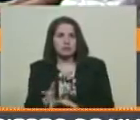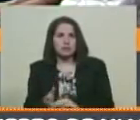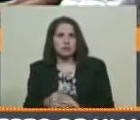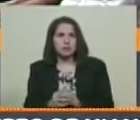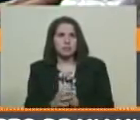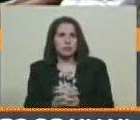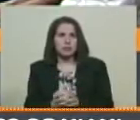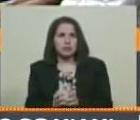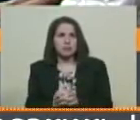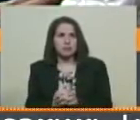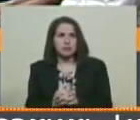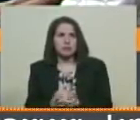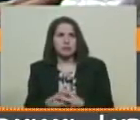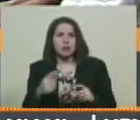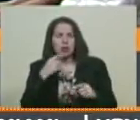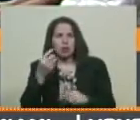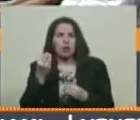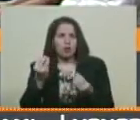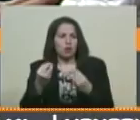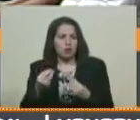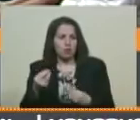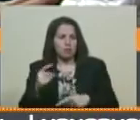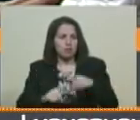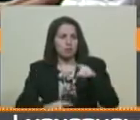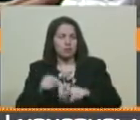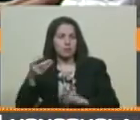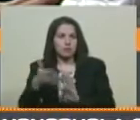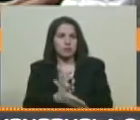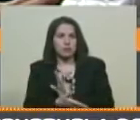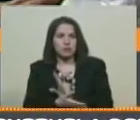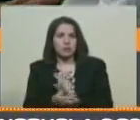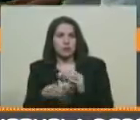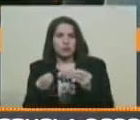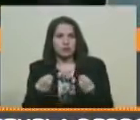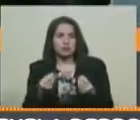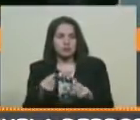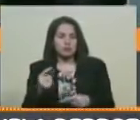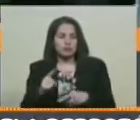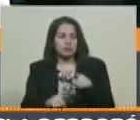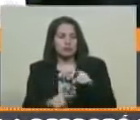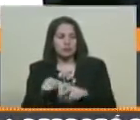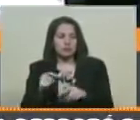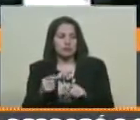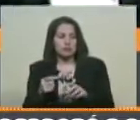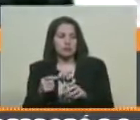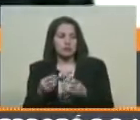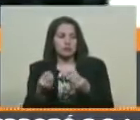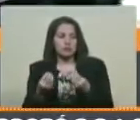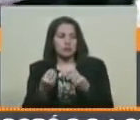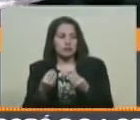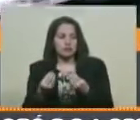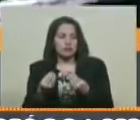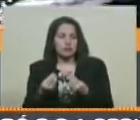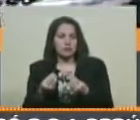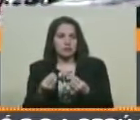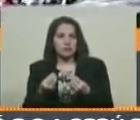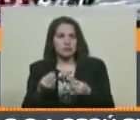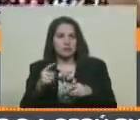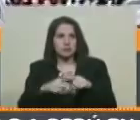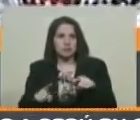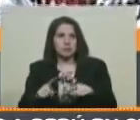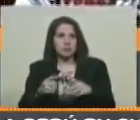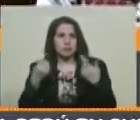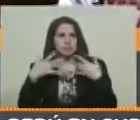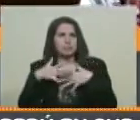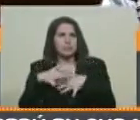esta reunión que realiza en el Palacio de Gobierno, acompañado además por algunos integrantes